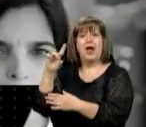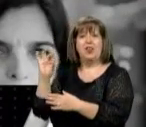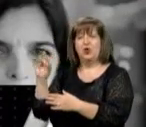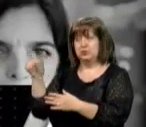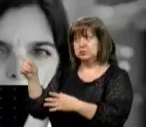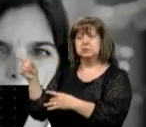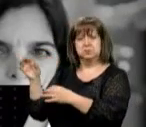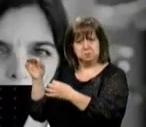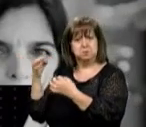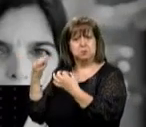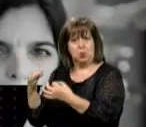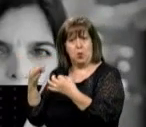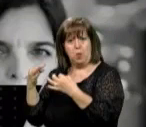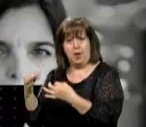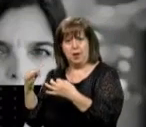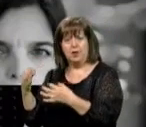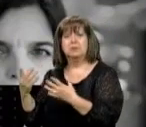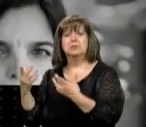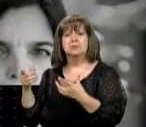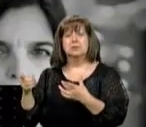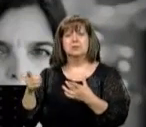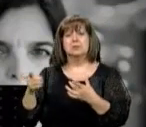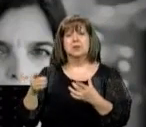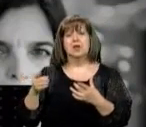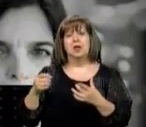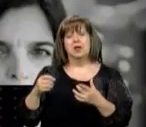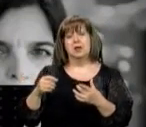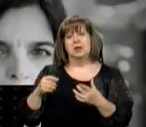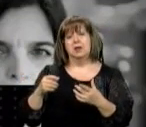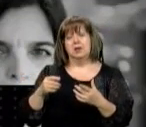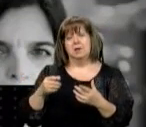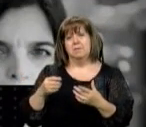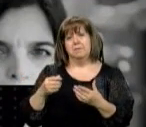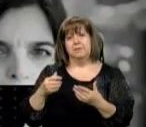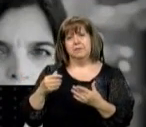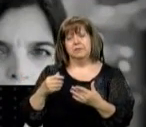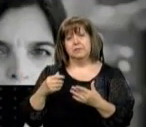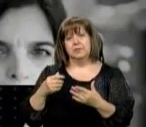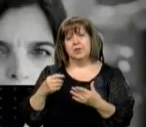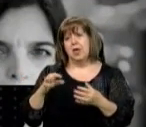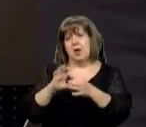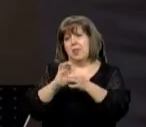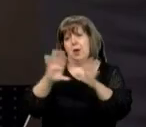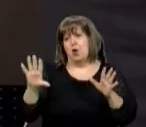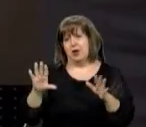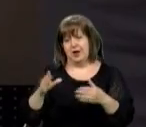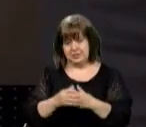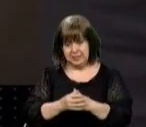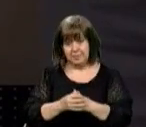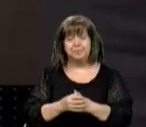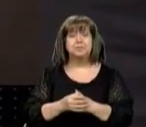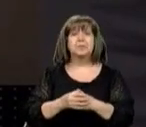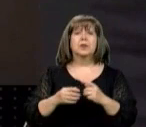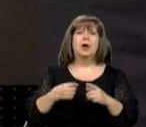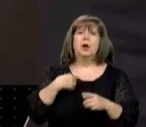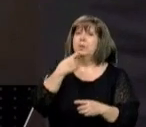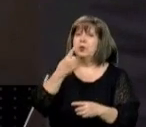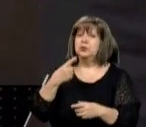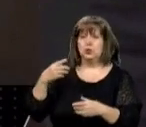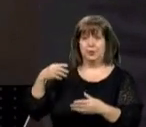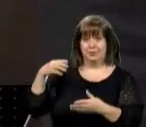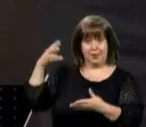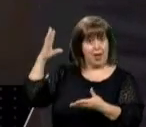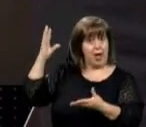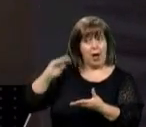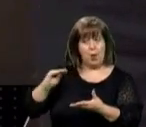esclarecimiento de estos hechos, obviamente es una ganancia para toda la ciudadanía y principalmente para la democracia. El abogado defensor planteaba esto